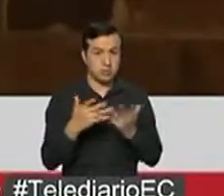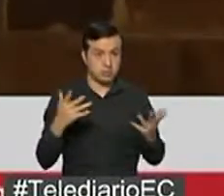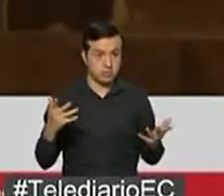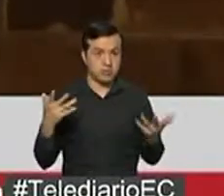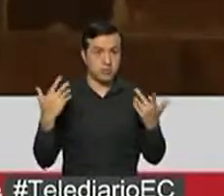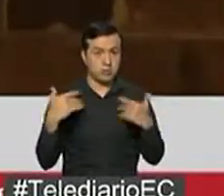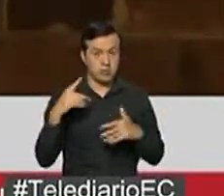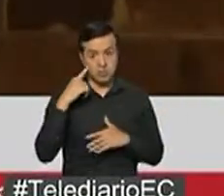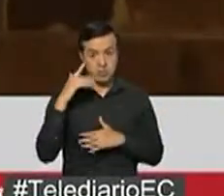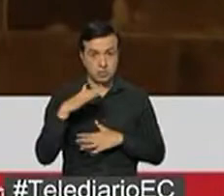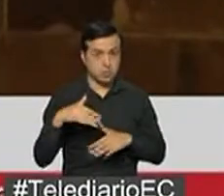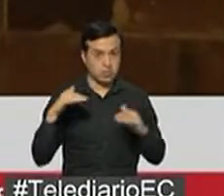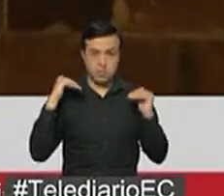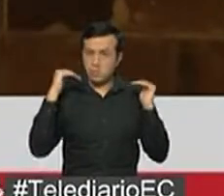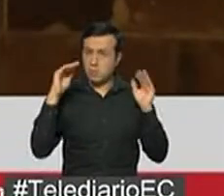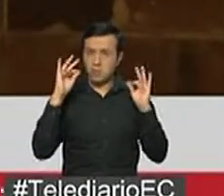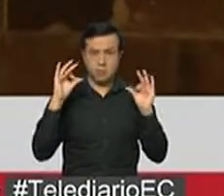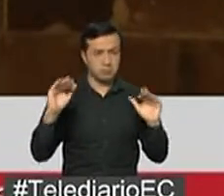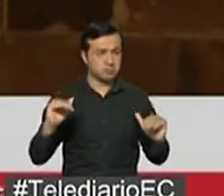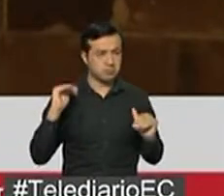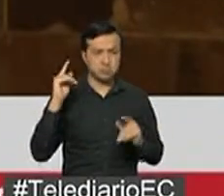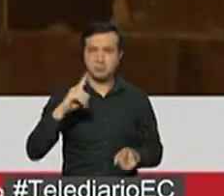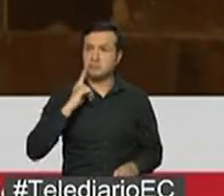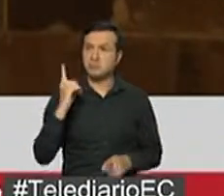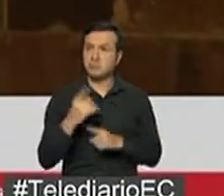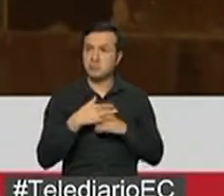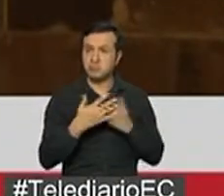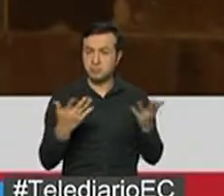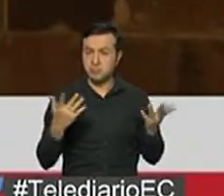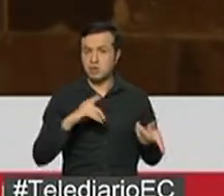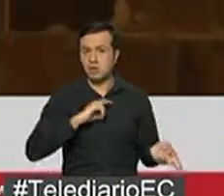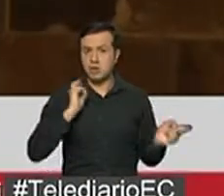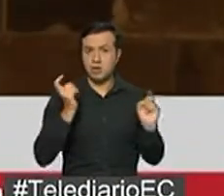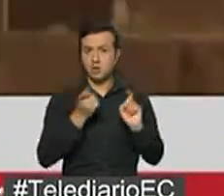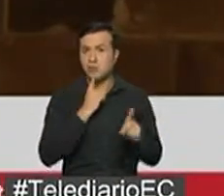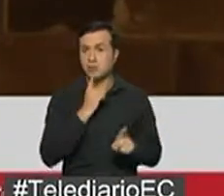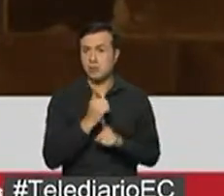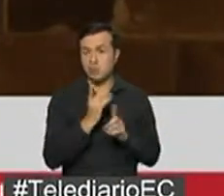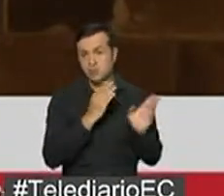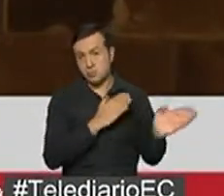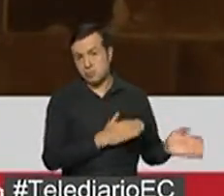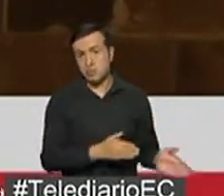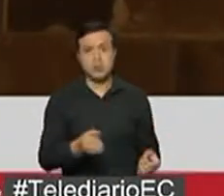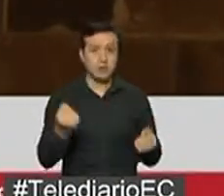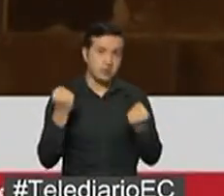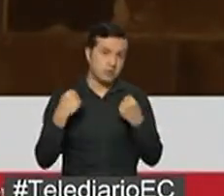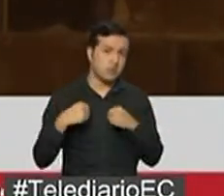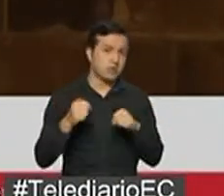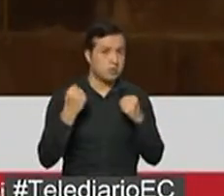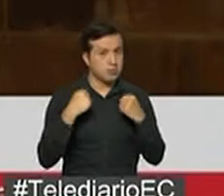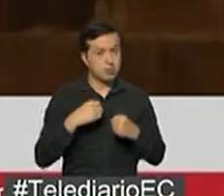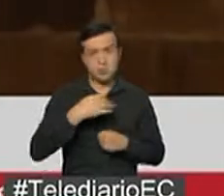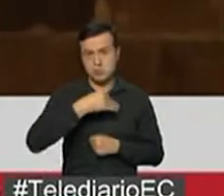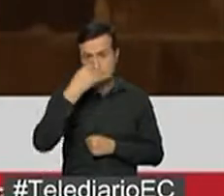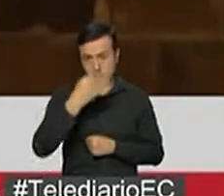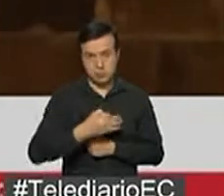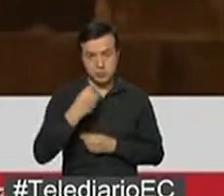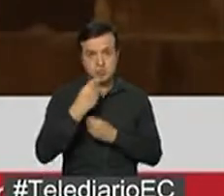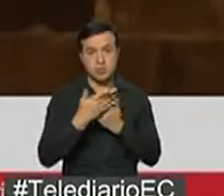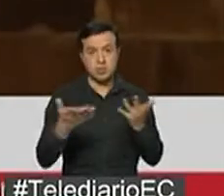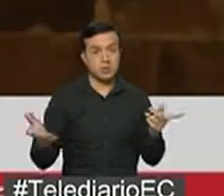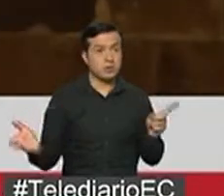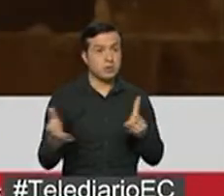de forma más brillante para la transformación del estilo elaborado que se logra